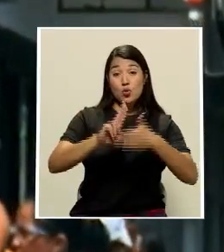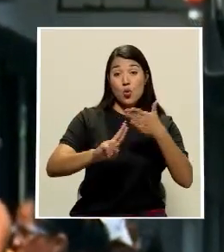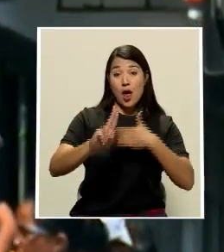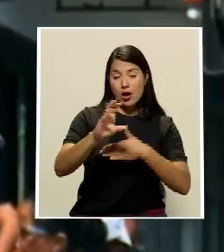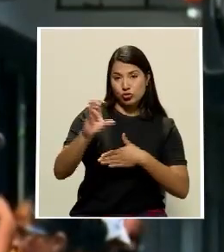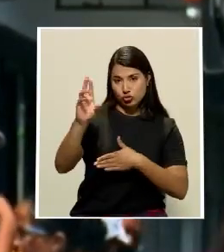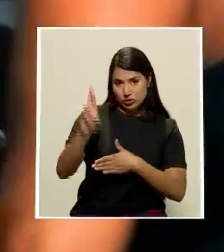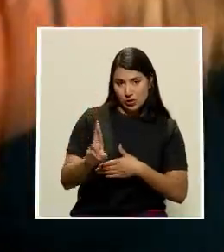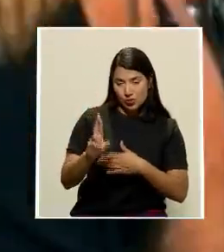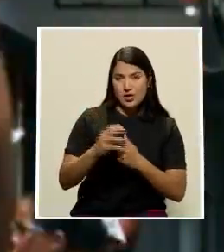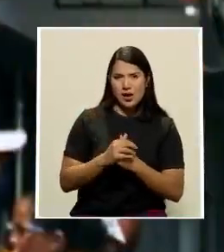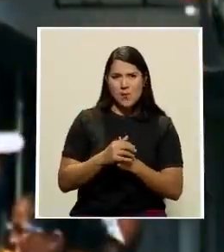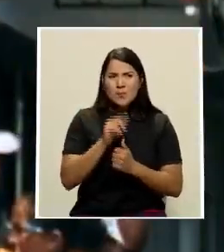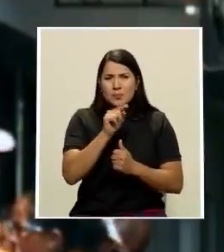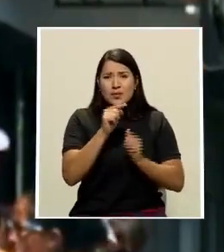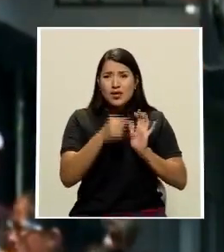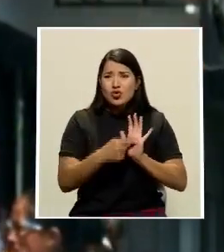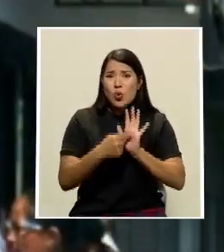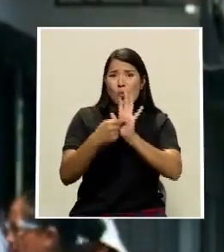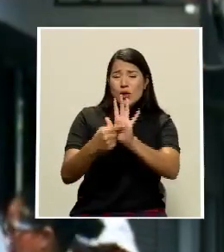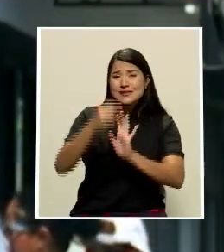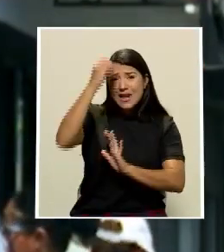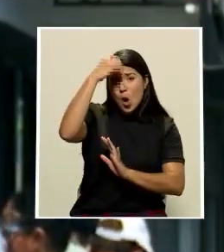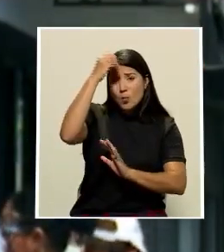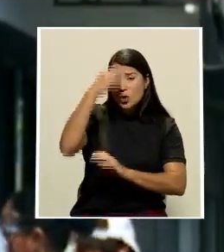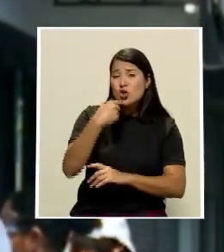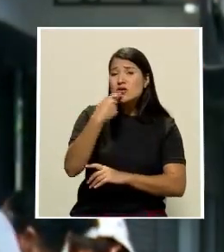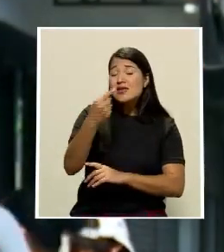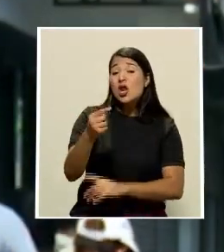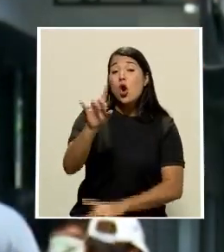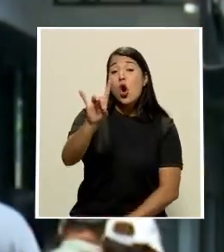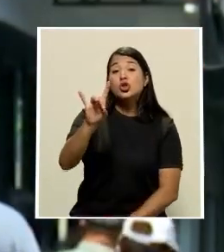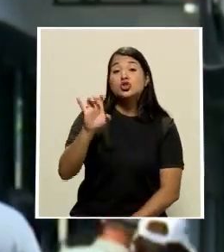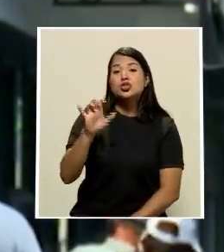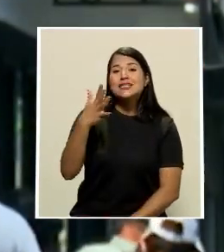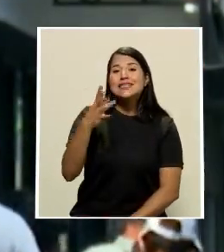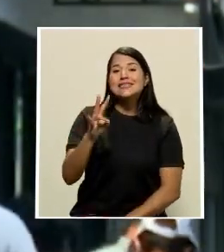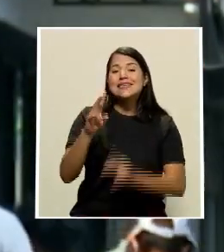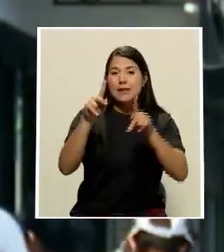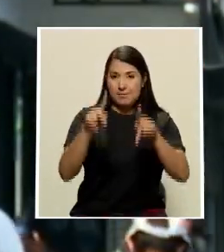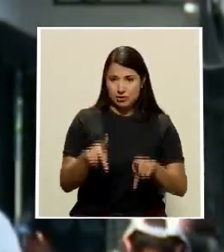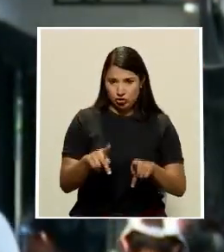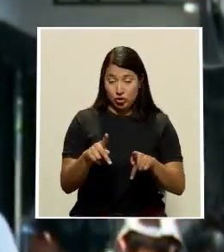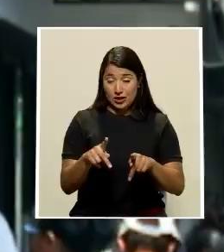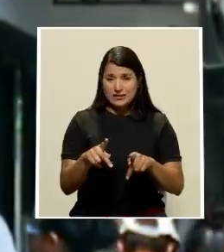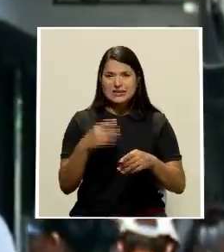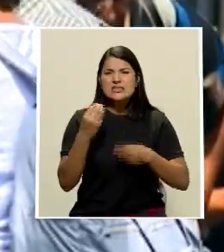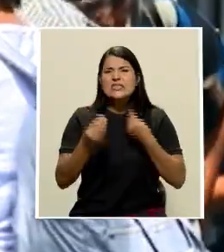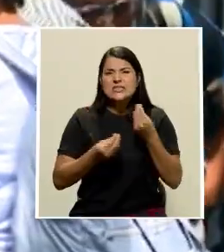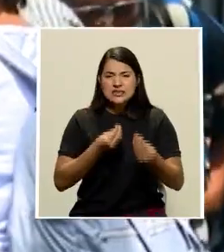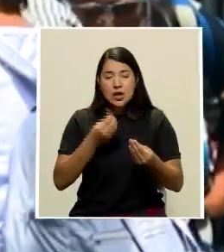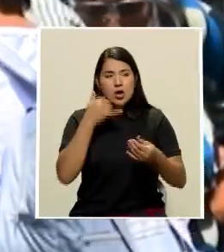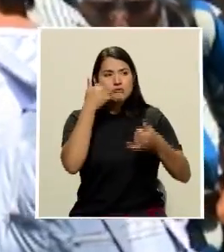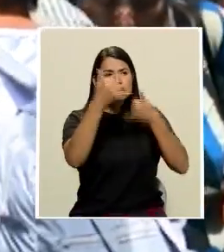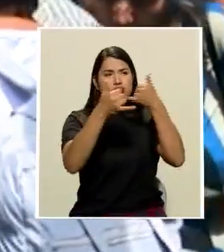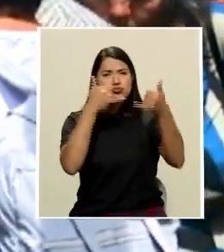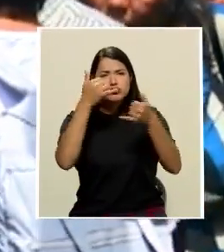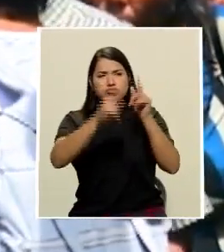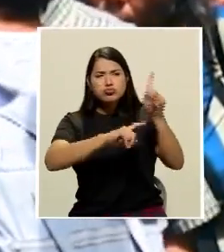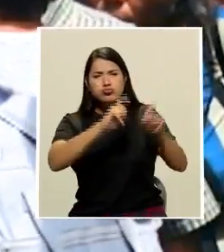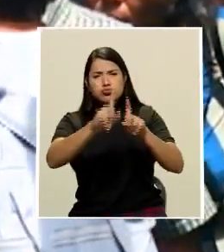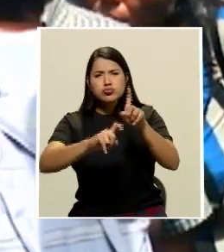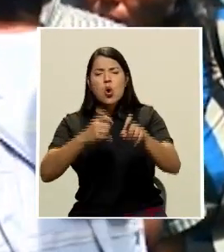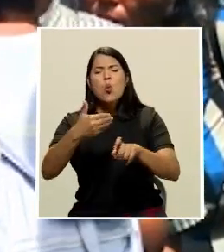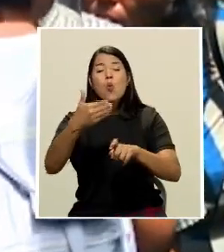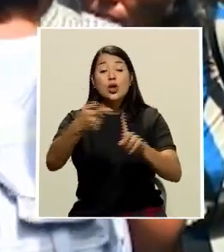captura de un momento que refleja las opiniones de 817 ciudadanos encuestados vía telefónica, realizadas entre el 3